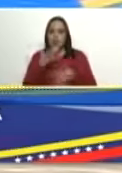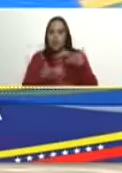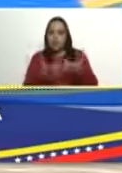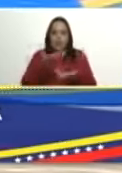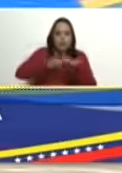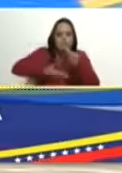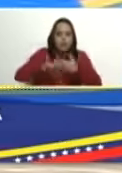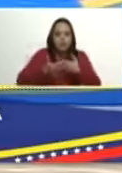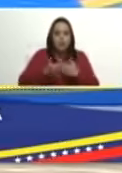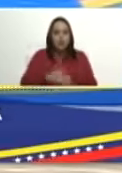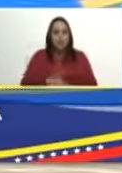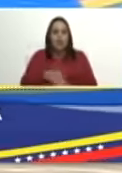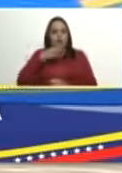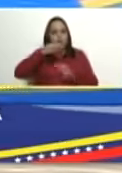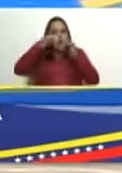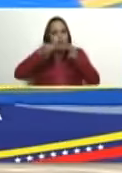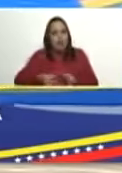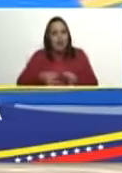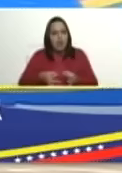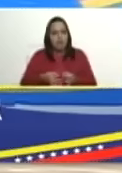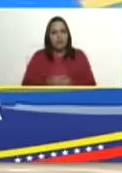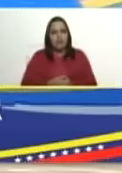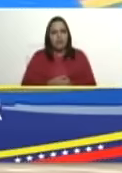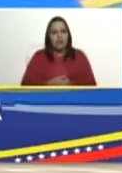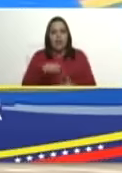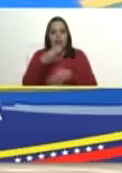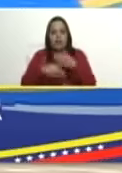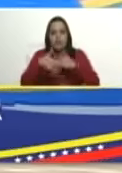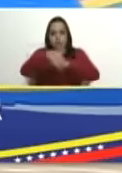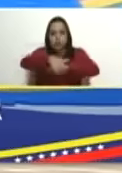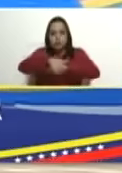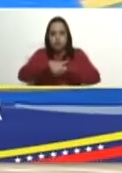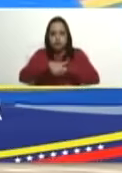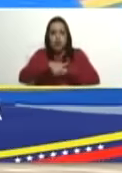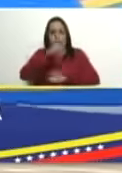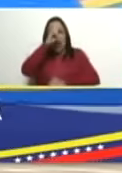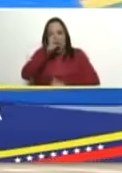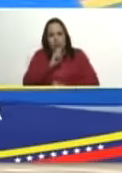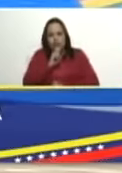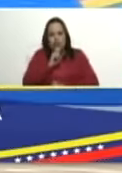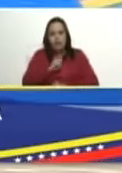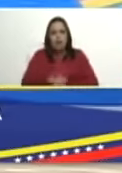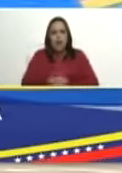formal por Londres, por el Imperio Británico en el año